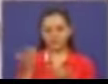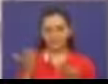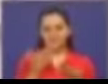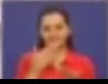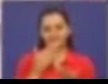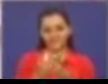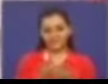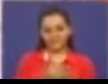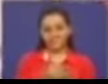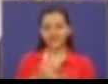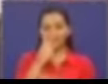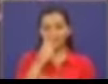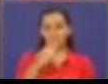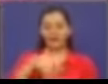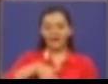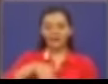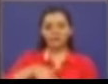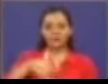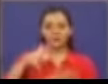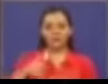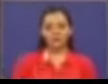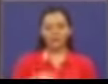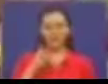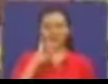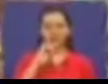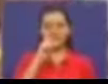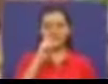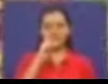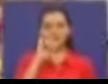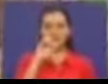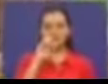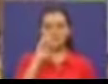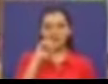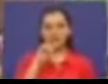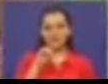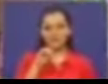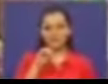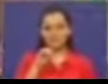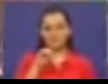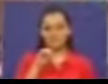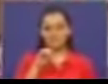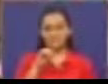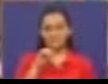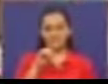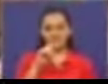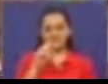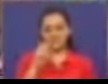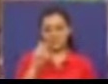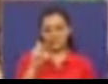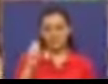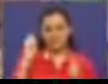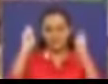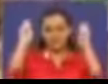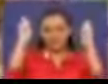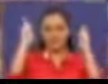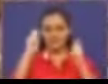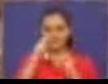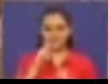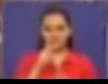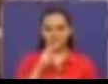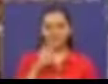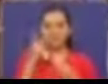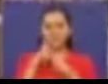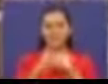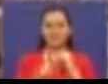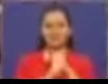Veo estudiantes de Iquian, con qué orgullo muestran el emblema de Iquian, fabulosos chicos. Veo trabajadores